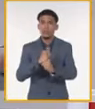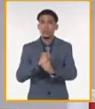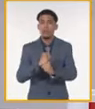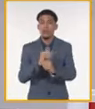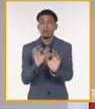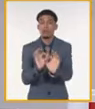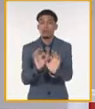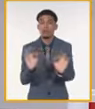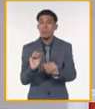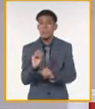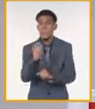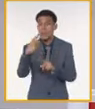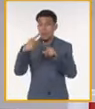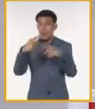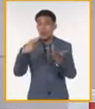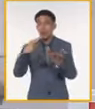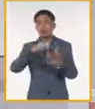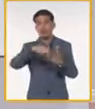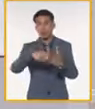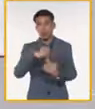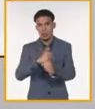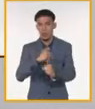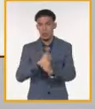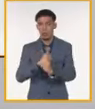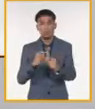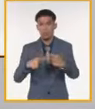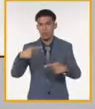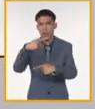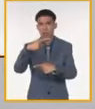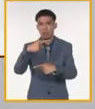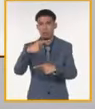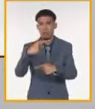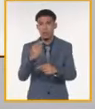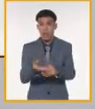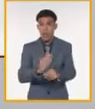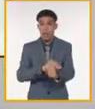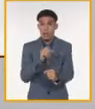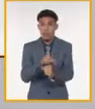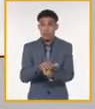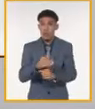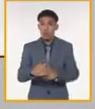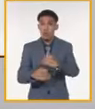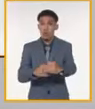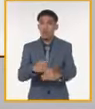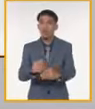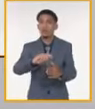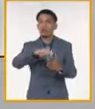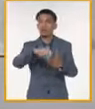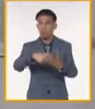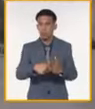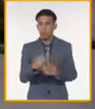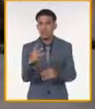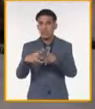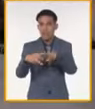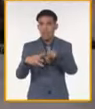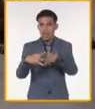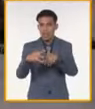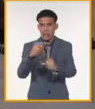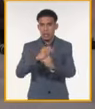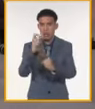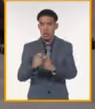empezar por el contrato de trabajo por tanto es imprescindible en todo este proceso formalizar la relación laboral con los tres trabajadores que